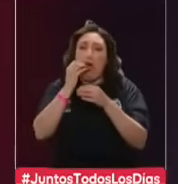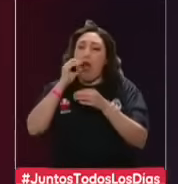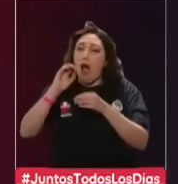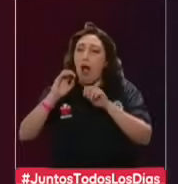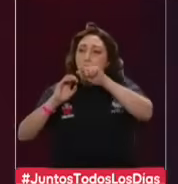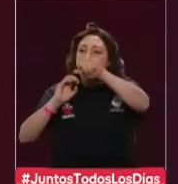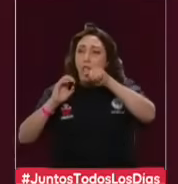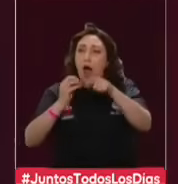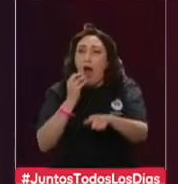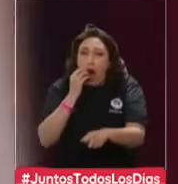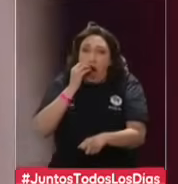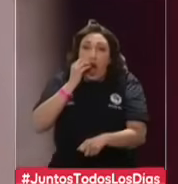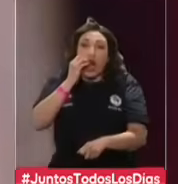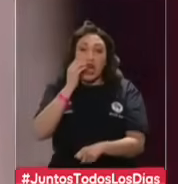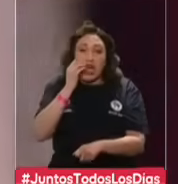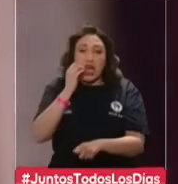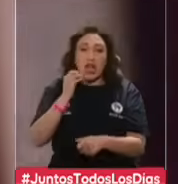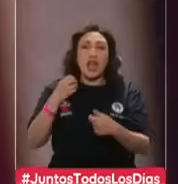ya me salté